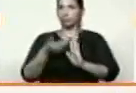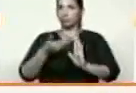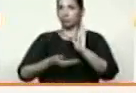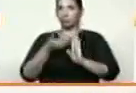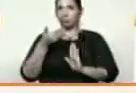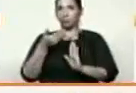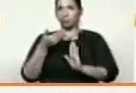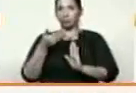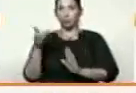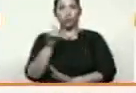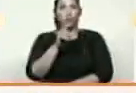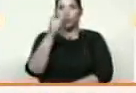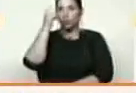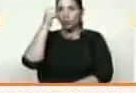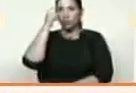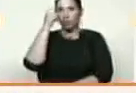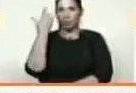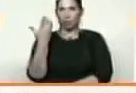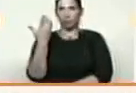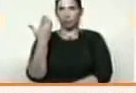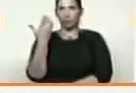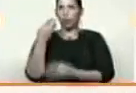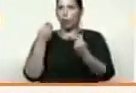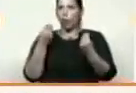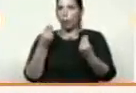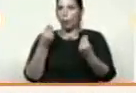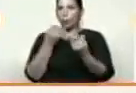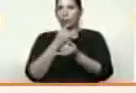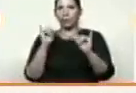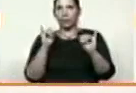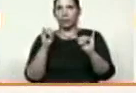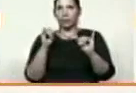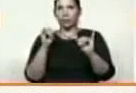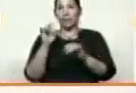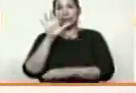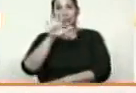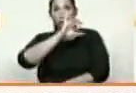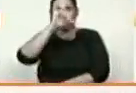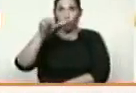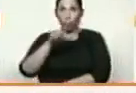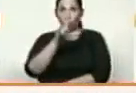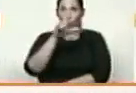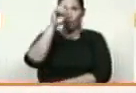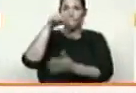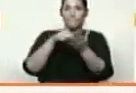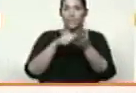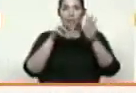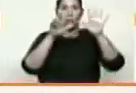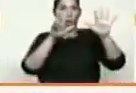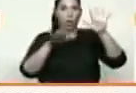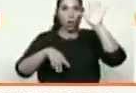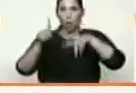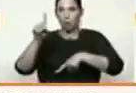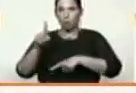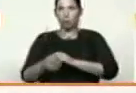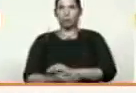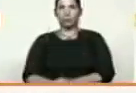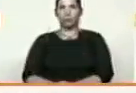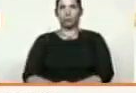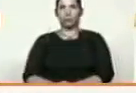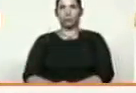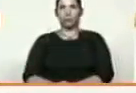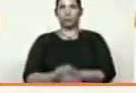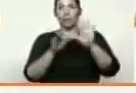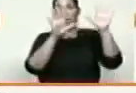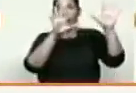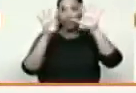la fecha de la independencia, que lo es el 5 de julio de 1811. El